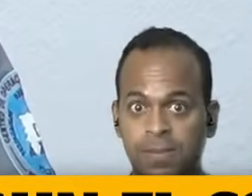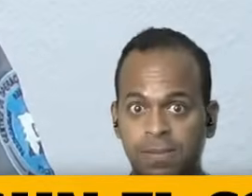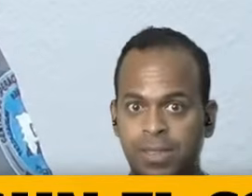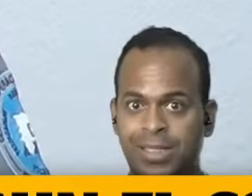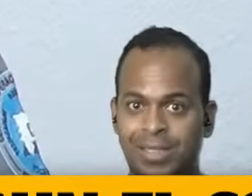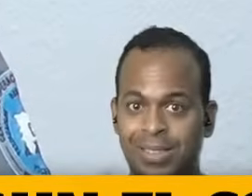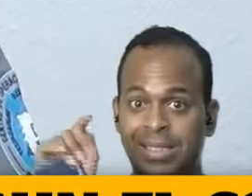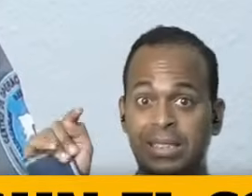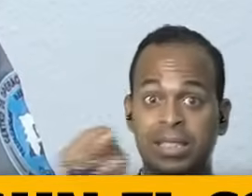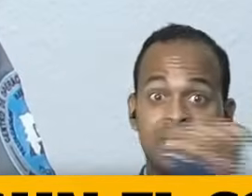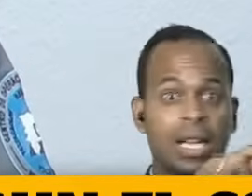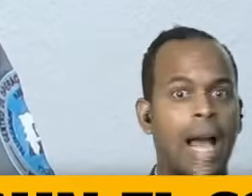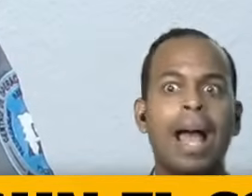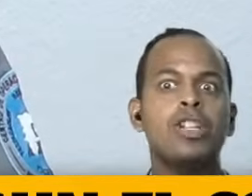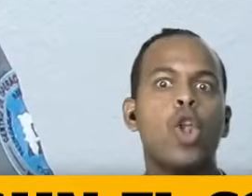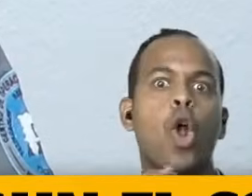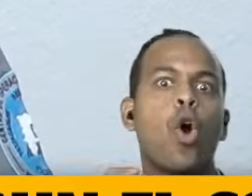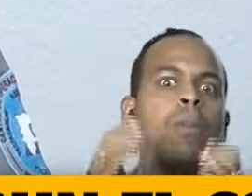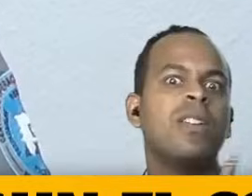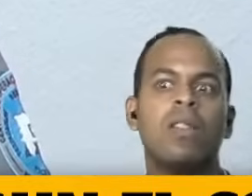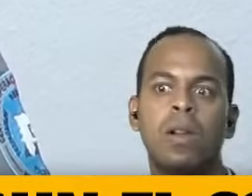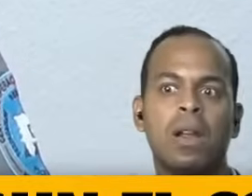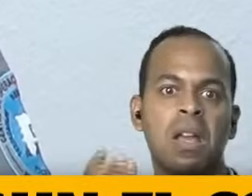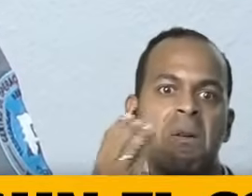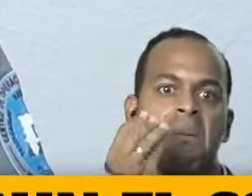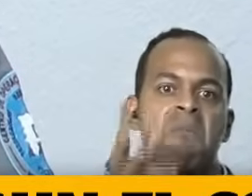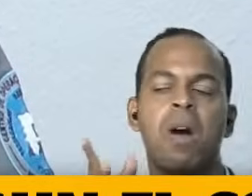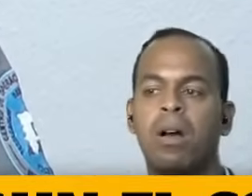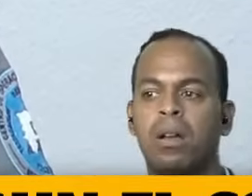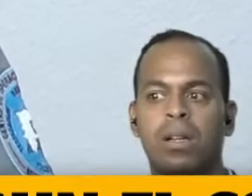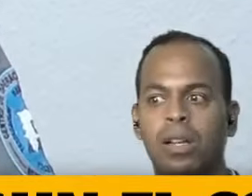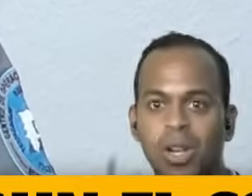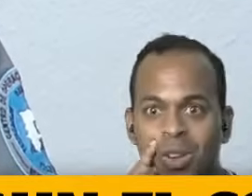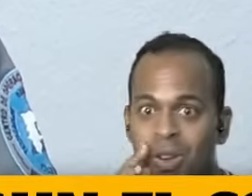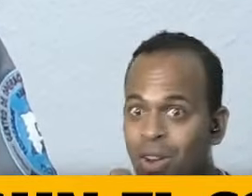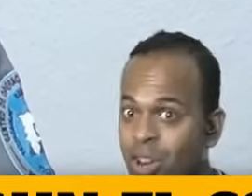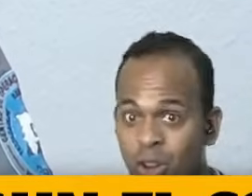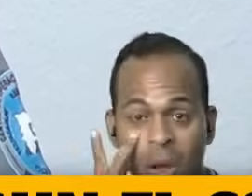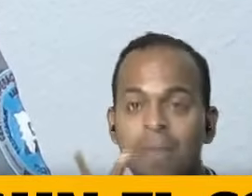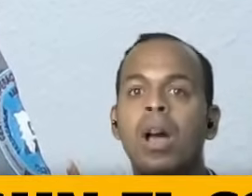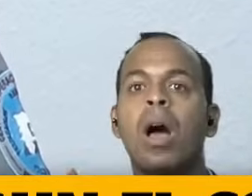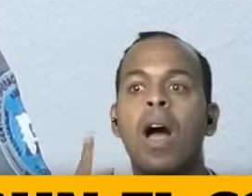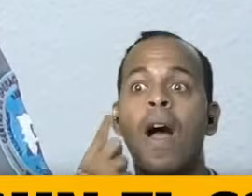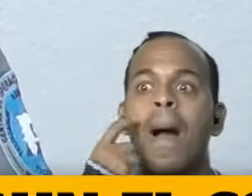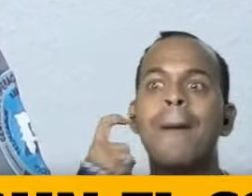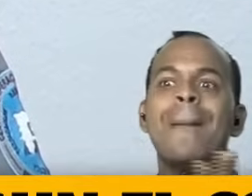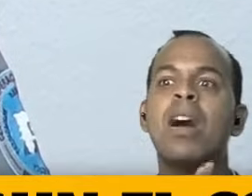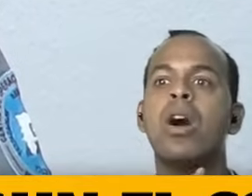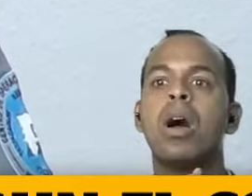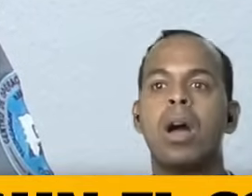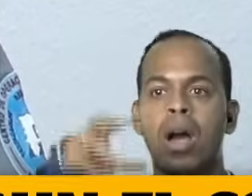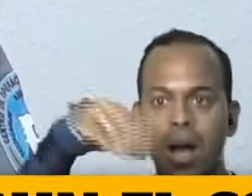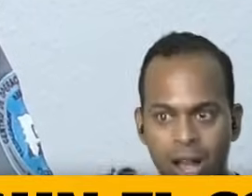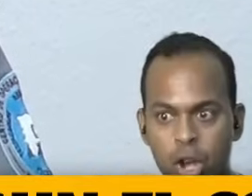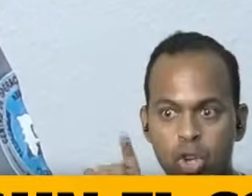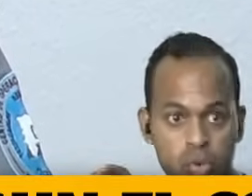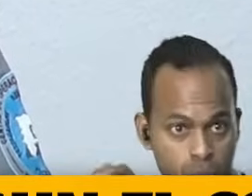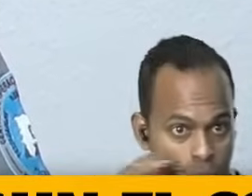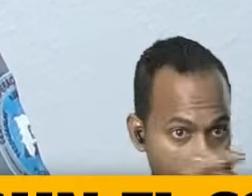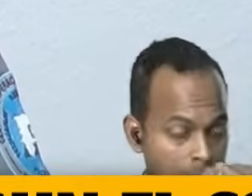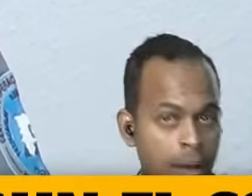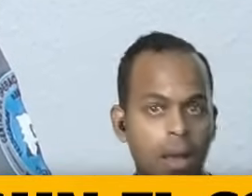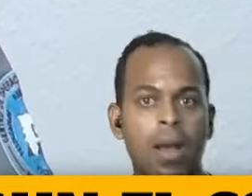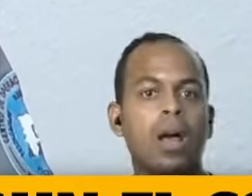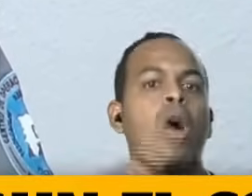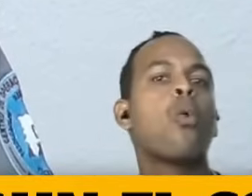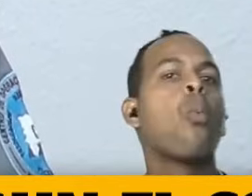vieron los niveles de alerta, pues señalarle que busque en cada espacio de lo que ustedes están acá, desde cuándo se alertó y